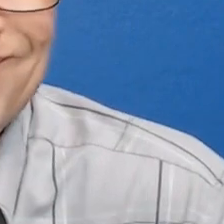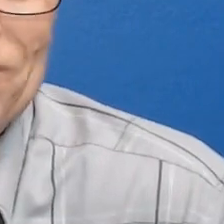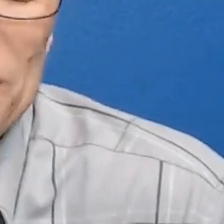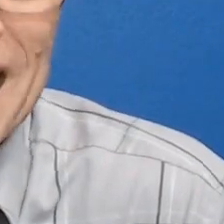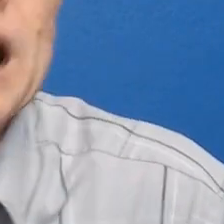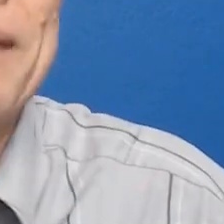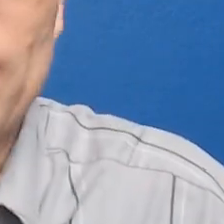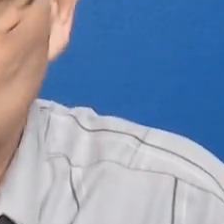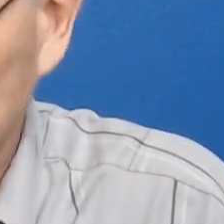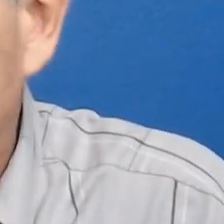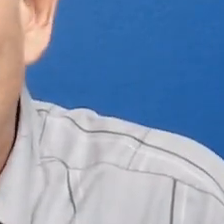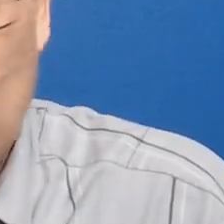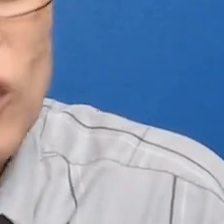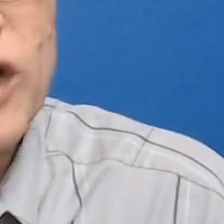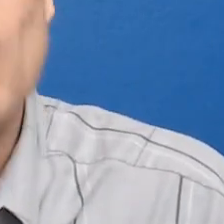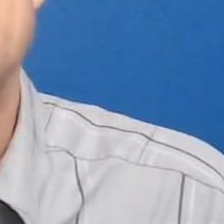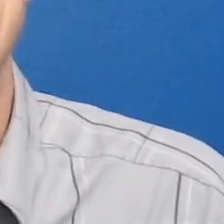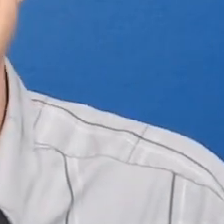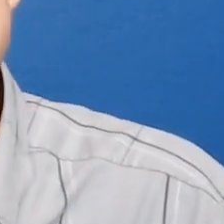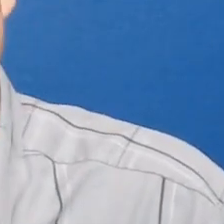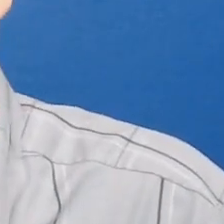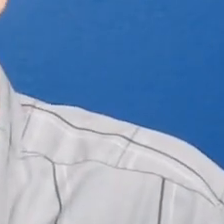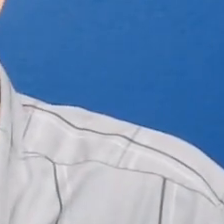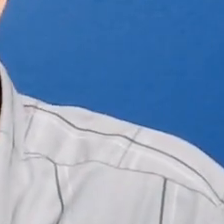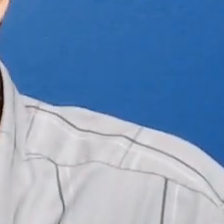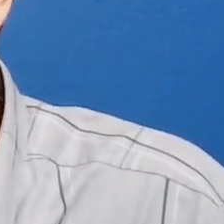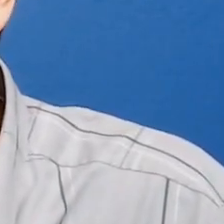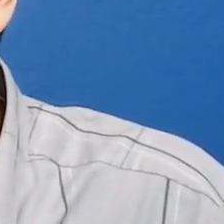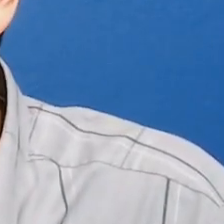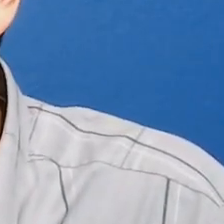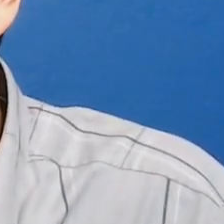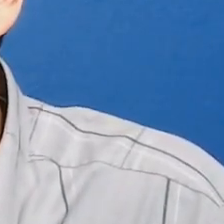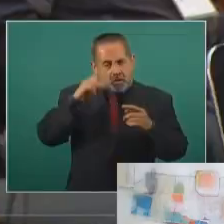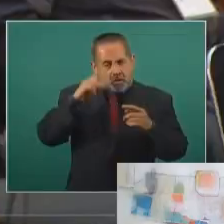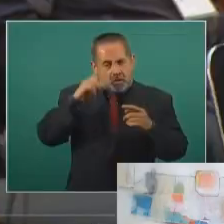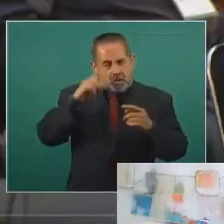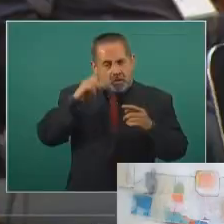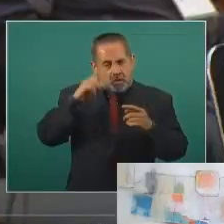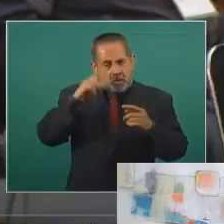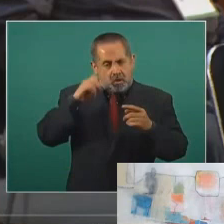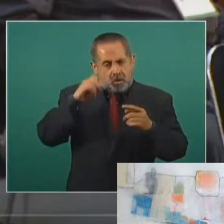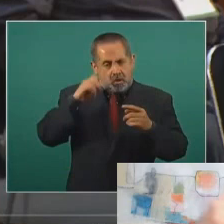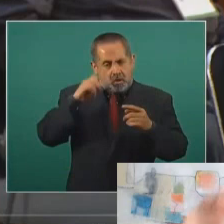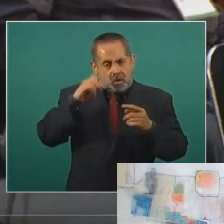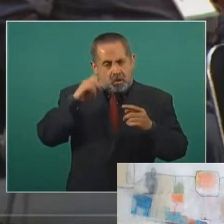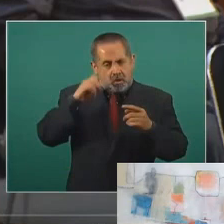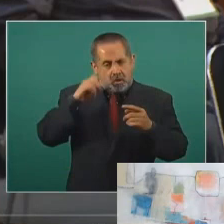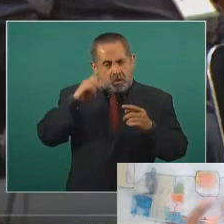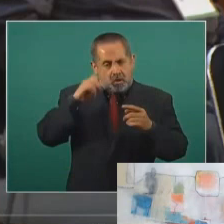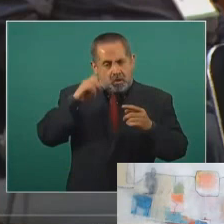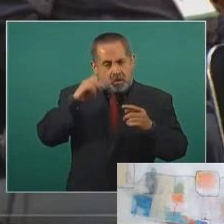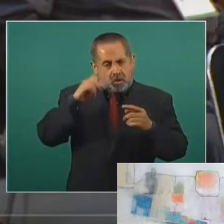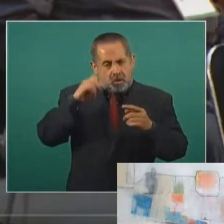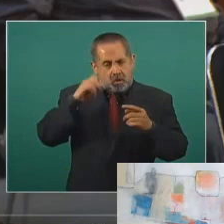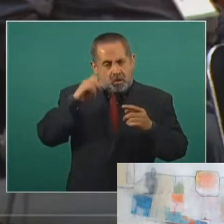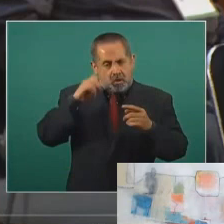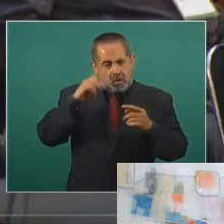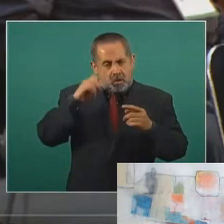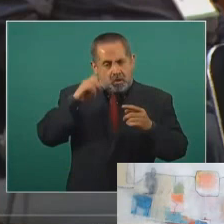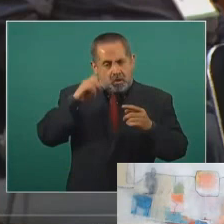pues ya sabemos los neoliberales amigos siempre nos dieron atole con el dedo